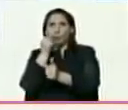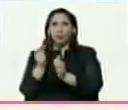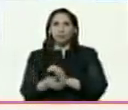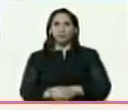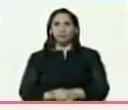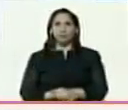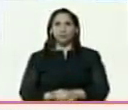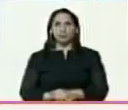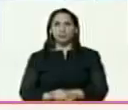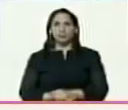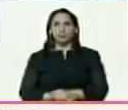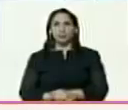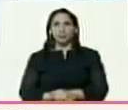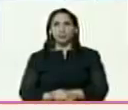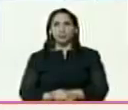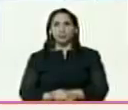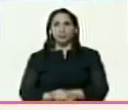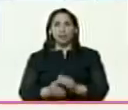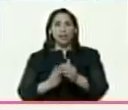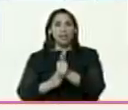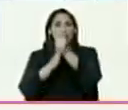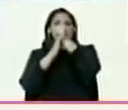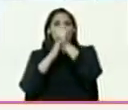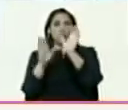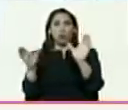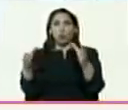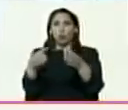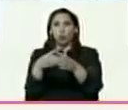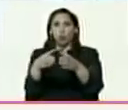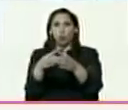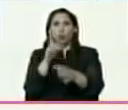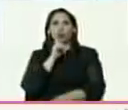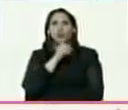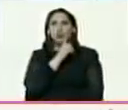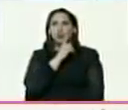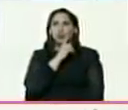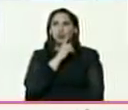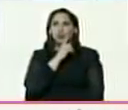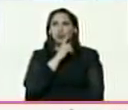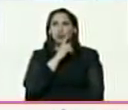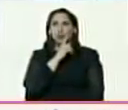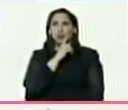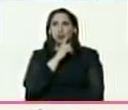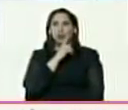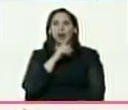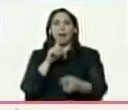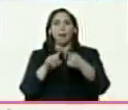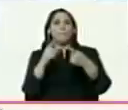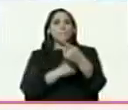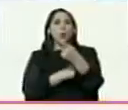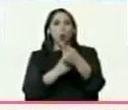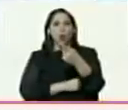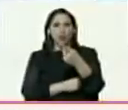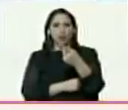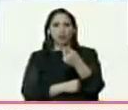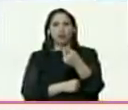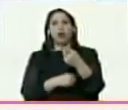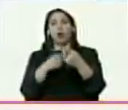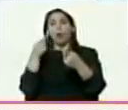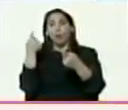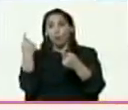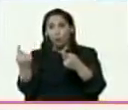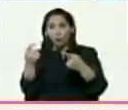aparecen como líderes de este grupo y se llaman alberto logo quintero alias brother quien era uno de los delincuentes